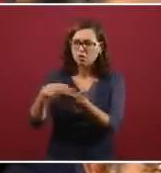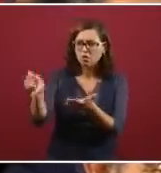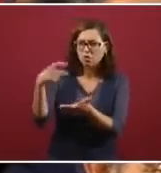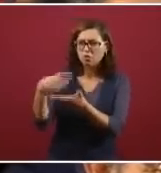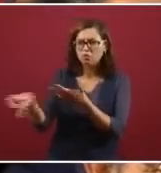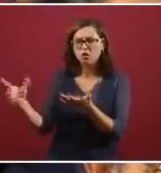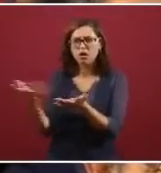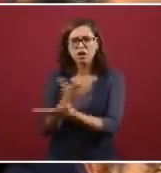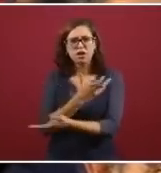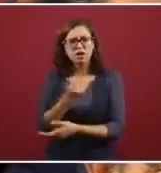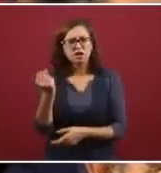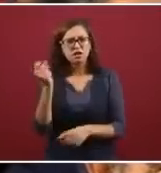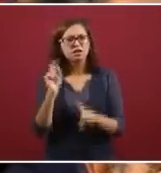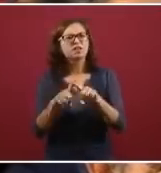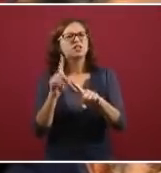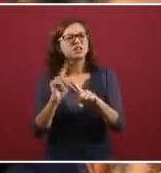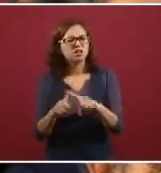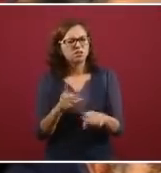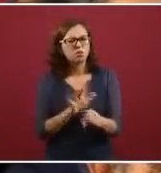las ganó, se las quedó?